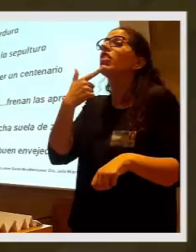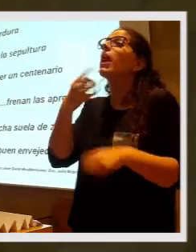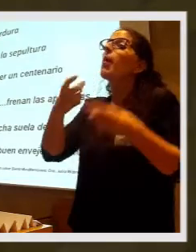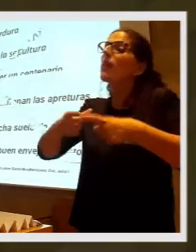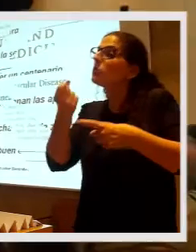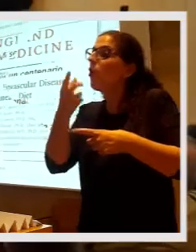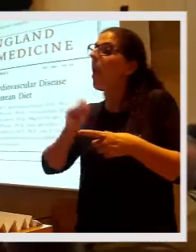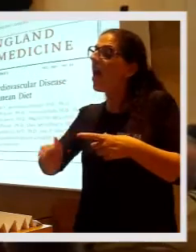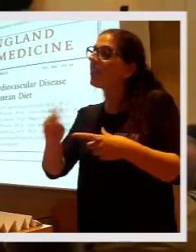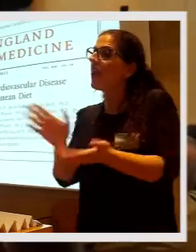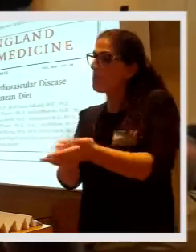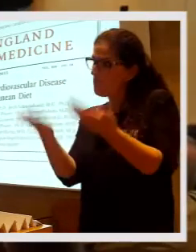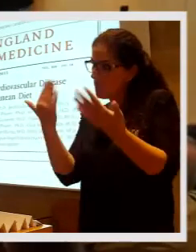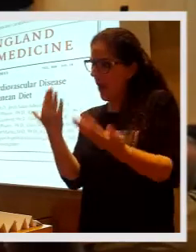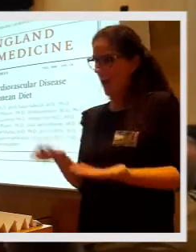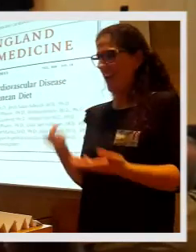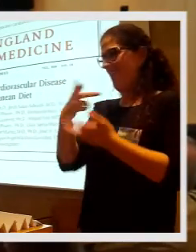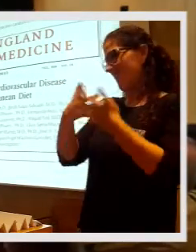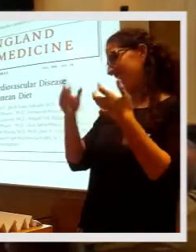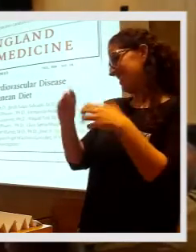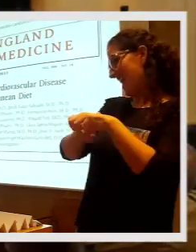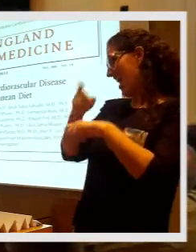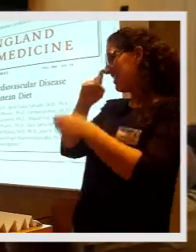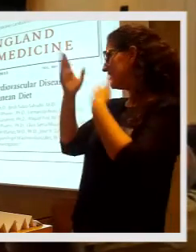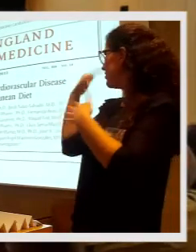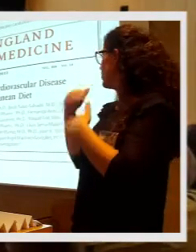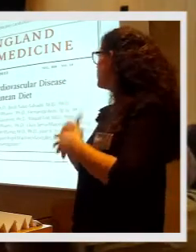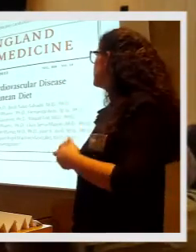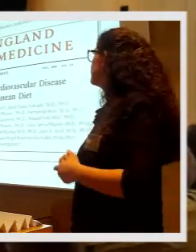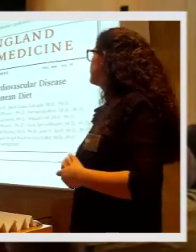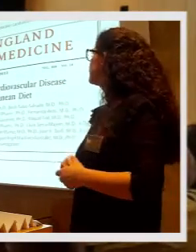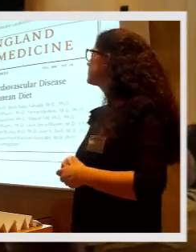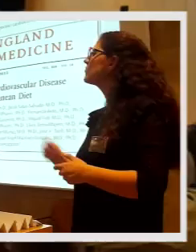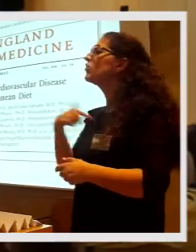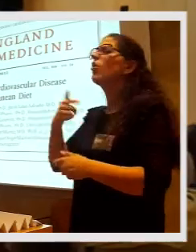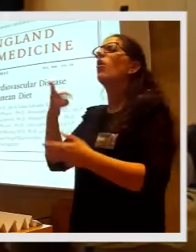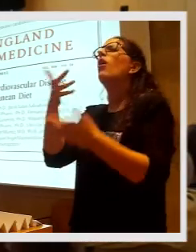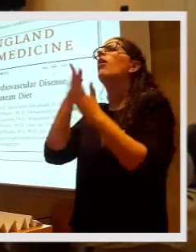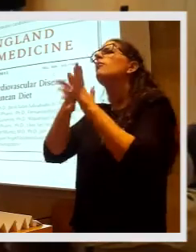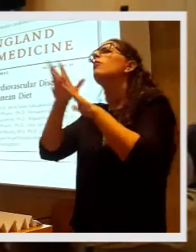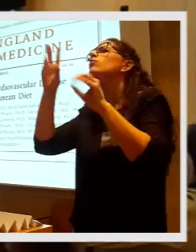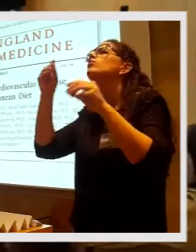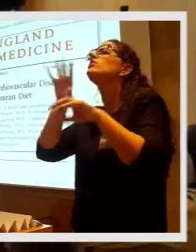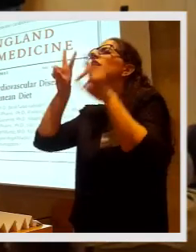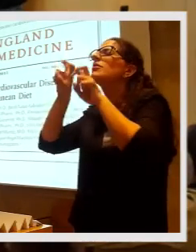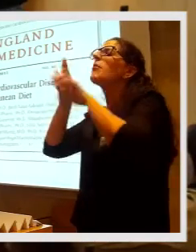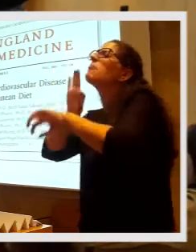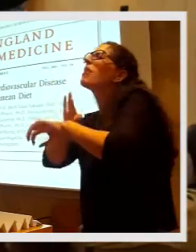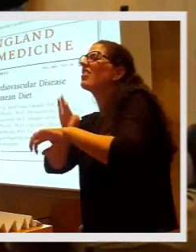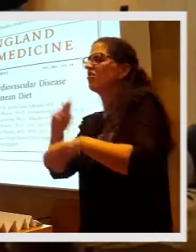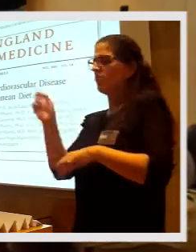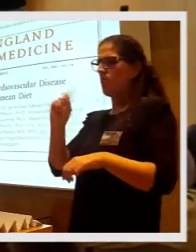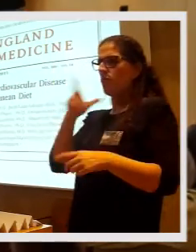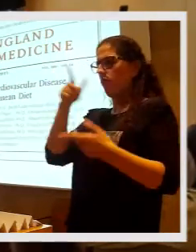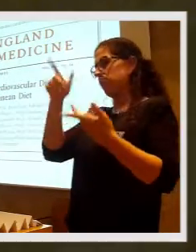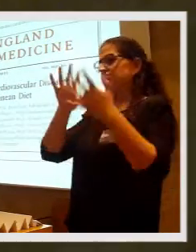nuestro interior, ¿no? Y bueno, no quiero meter mucho tema de medicina porque es difícil para vosotros, pero simplemente este